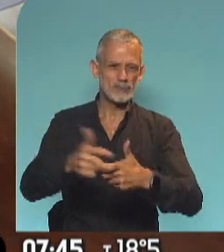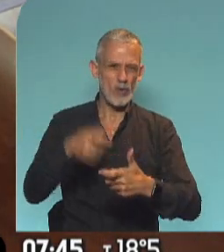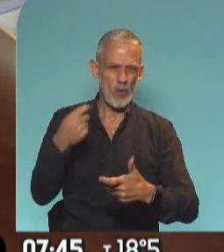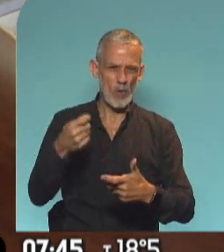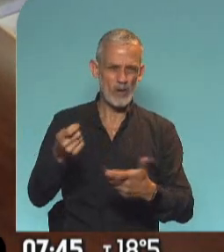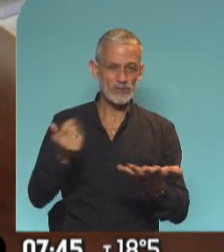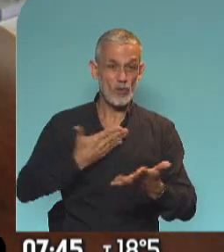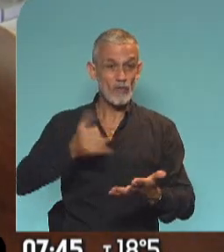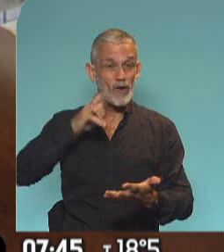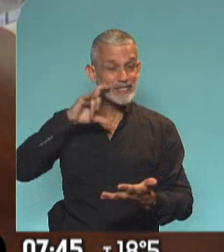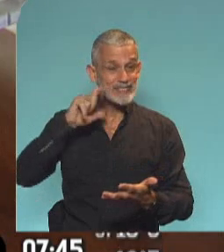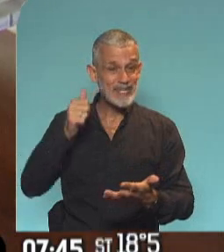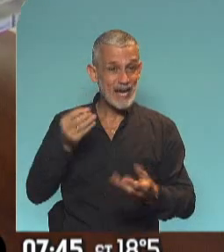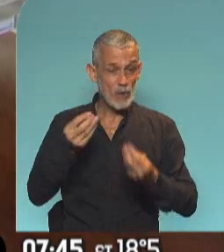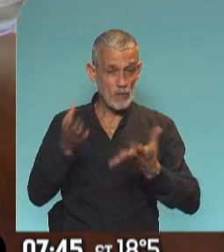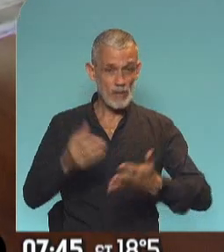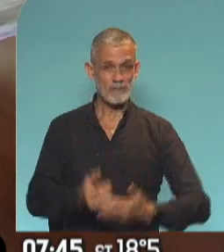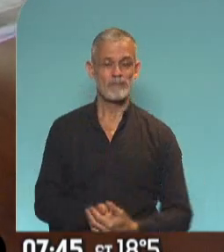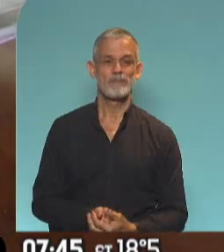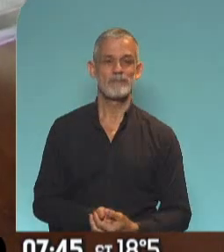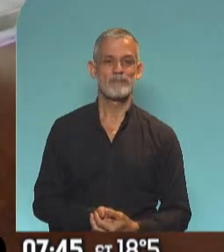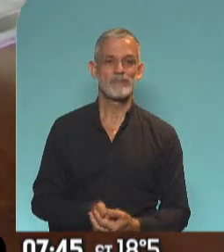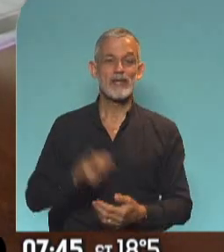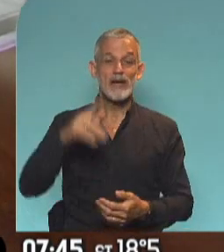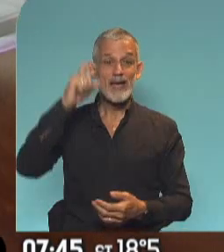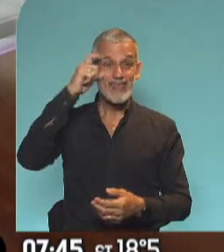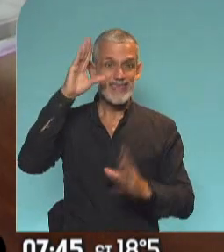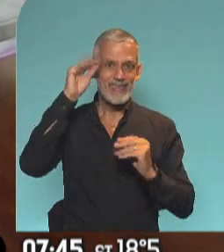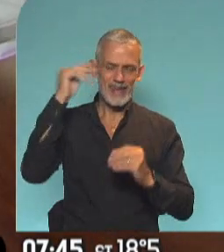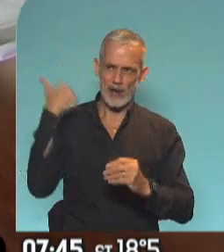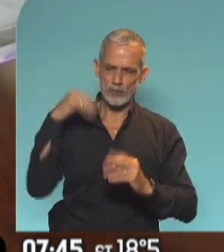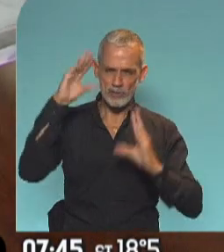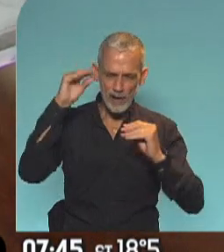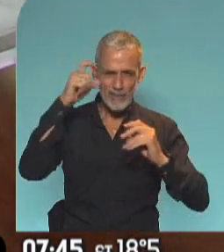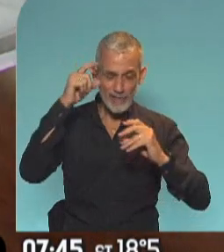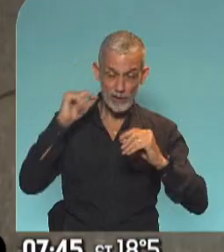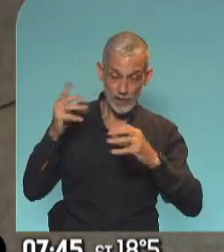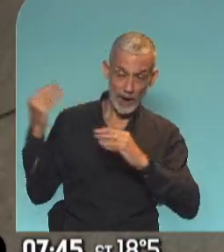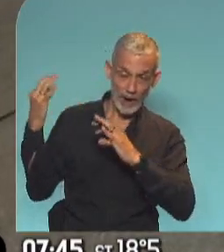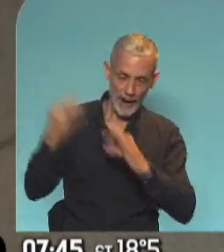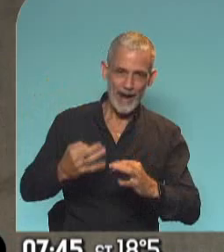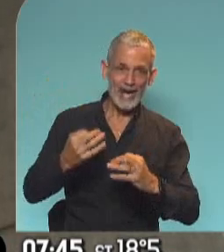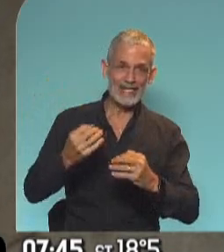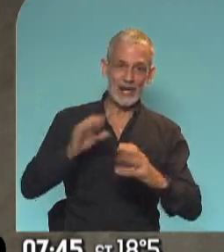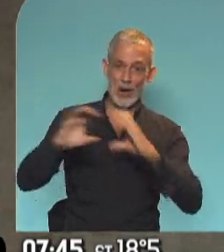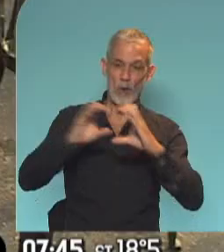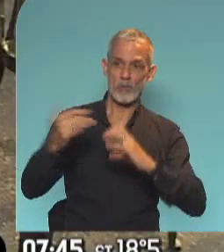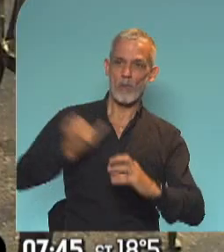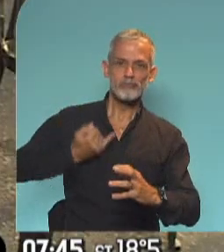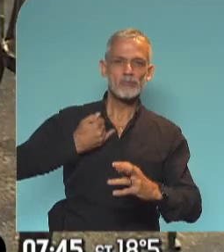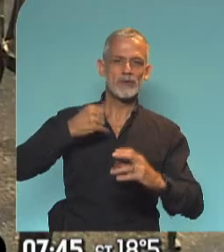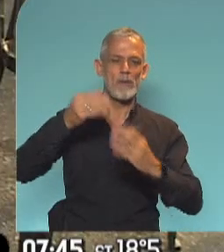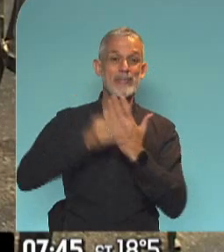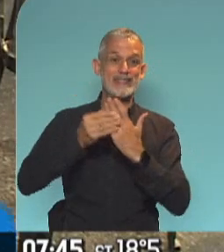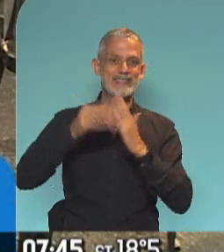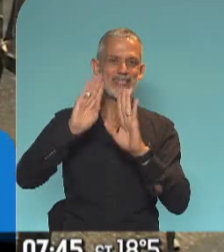Flor Barragán. A ver todos los detalles. Flor, ¿de qué se trata? Así es, 10 de la noche. Ayer Multa. llegó el comunicado entonces del Ministerio de